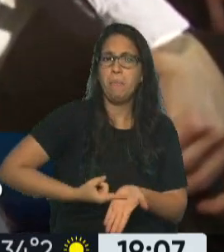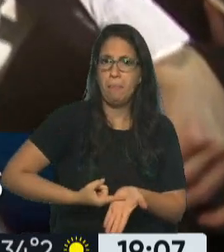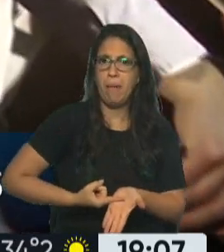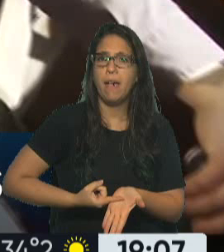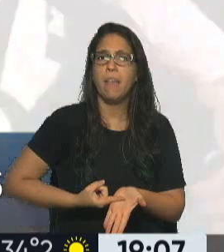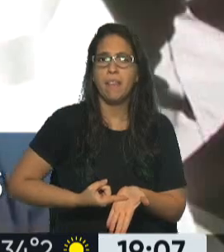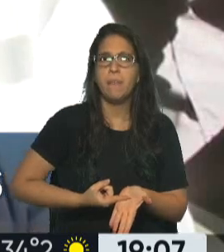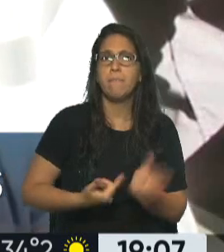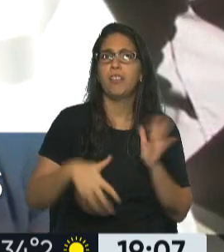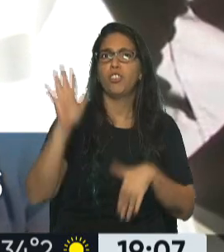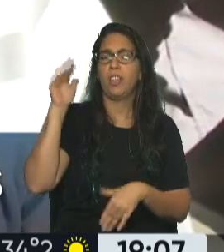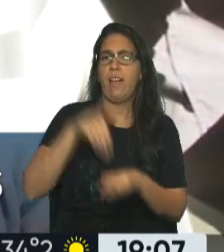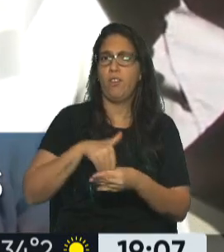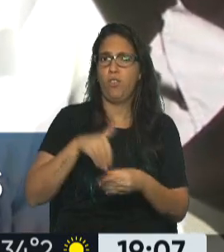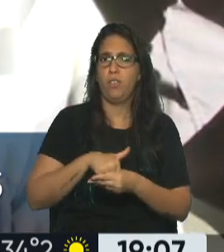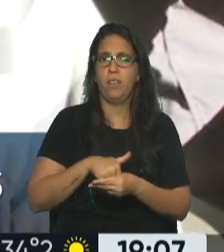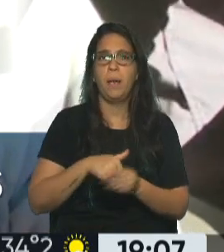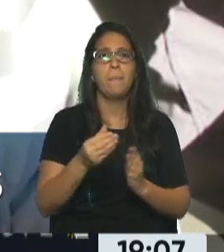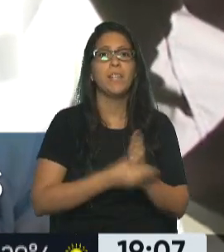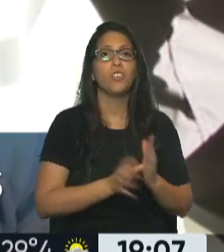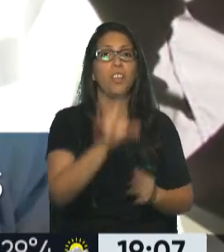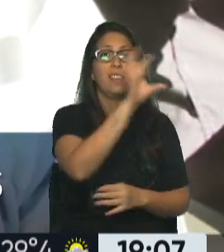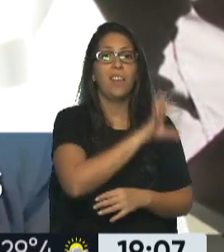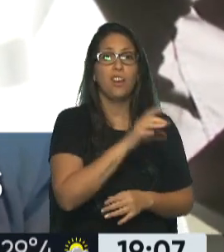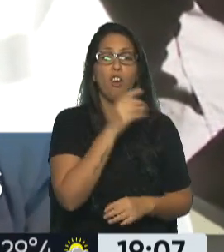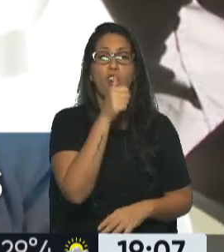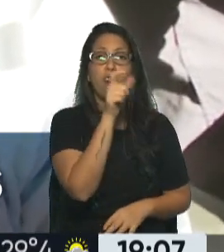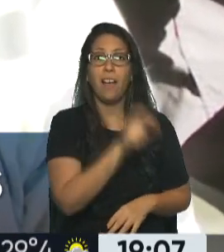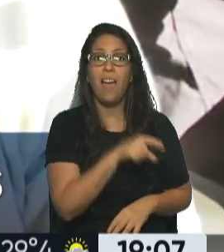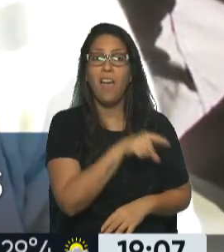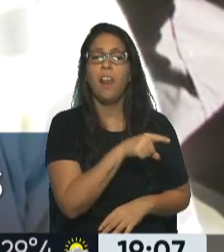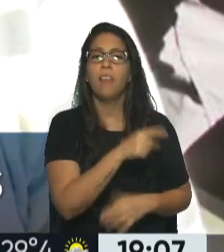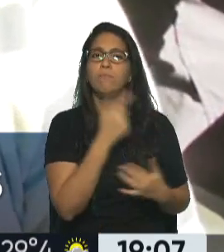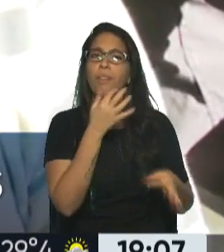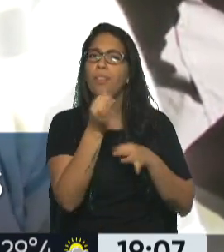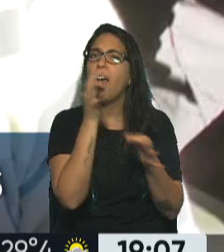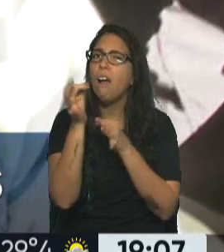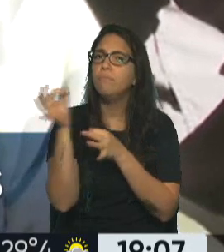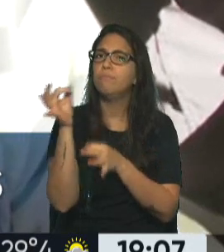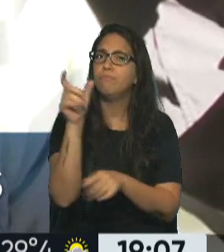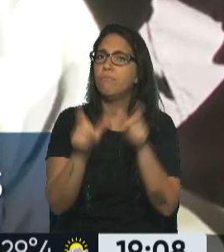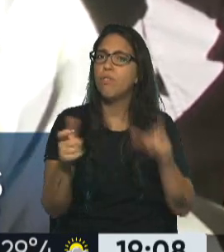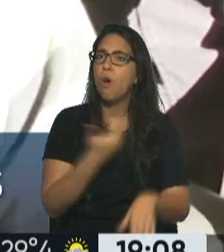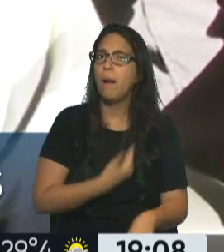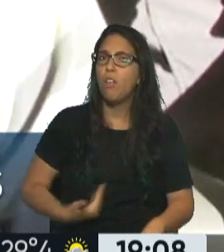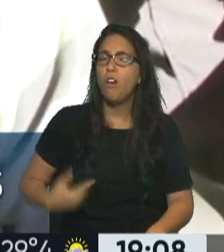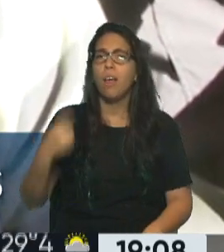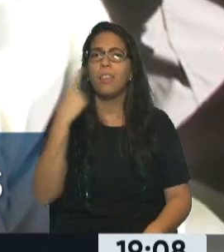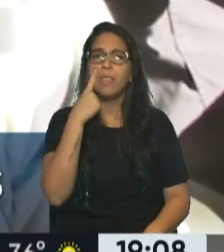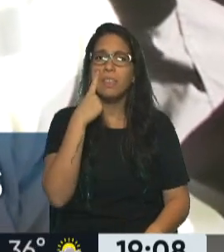salga por mayoría ministro del interior está dialogando sigue sigue el diálogo con con los gobernadores con los intendentes con los